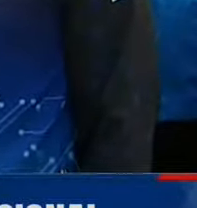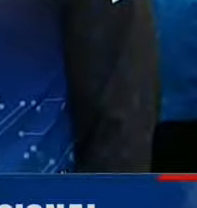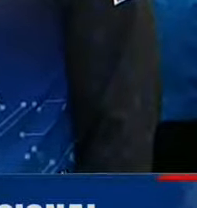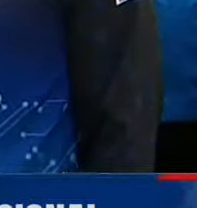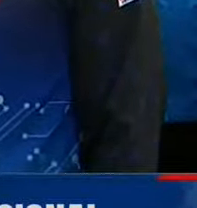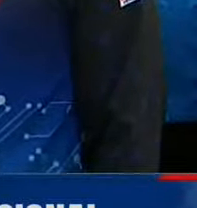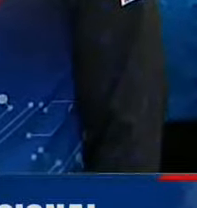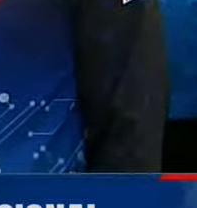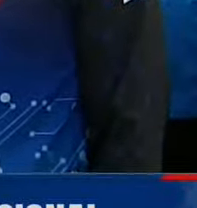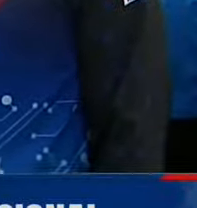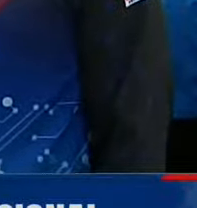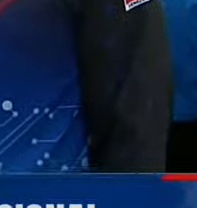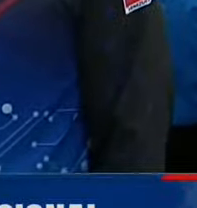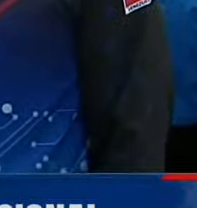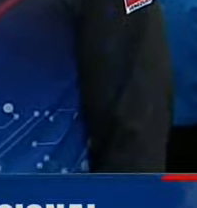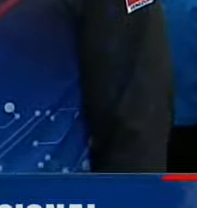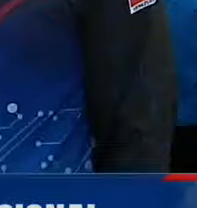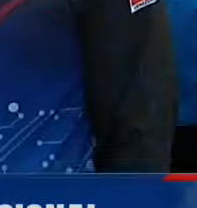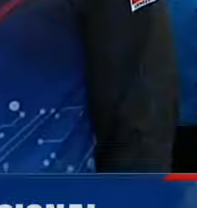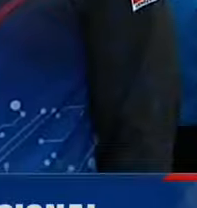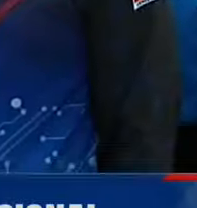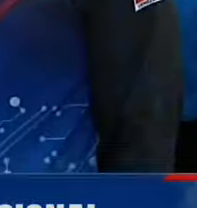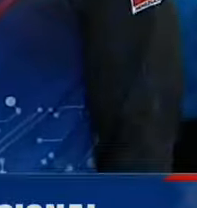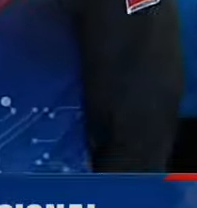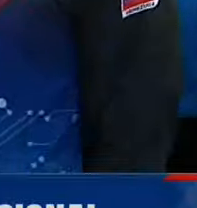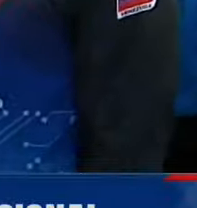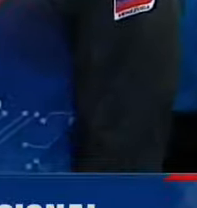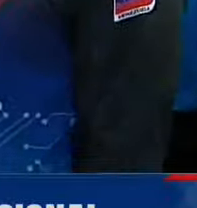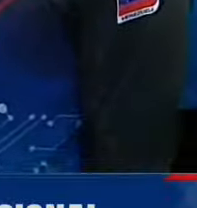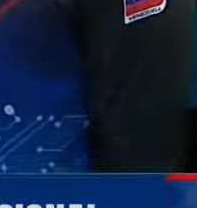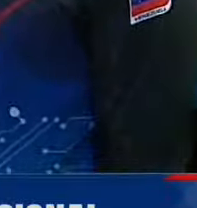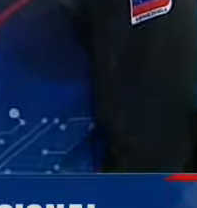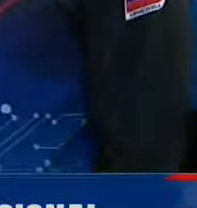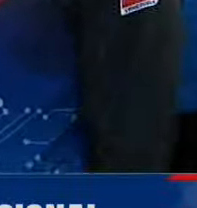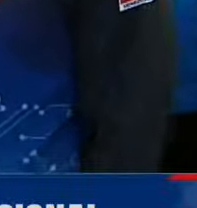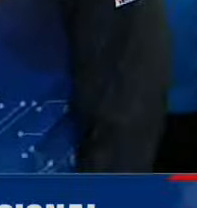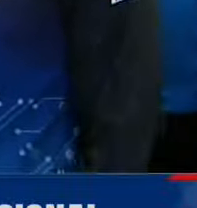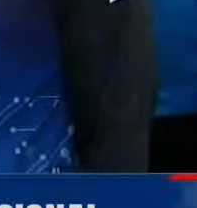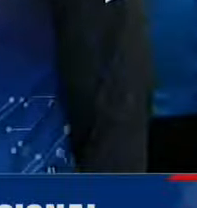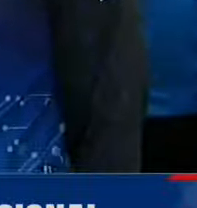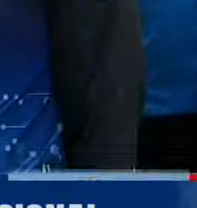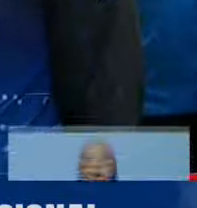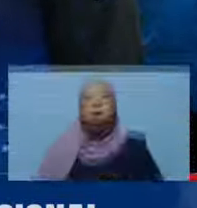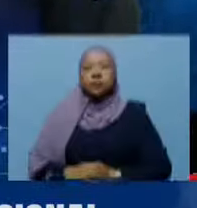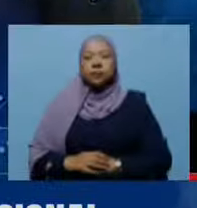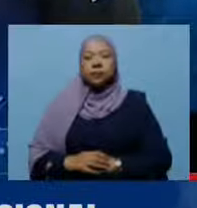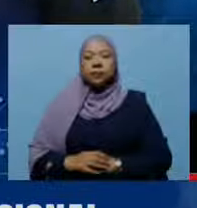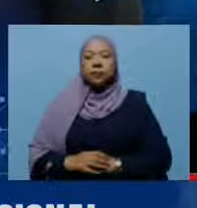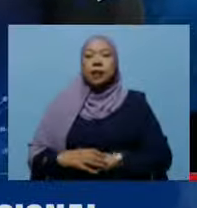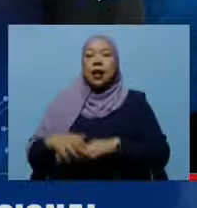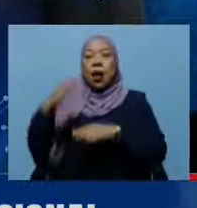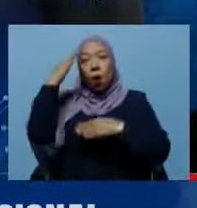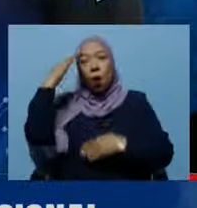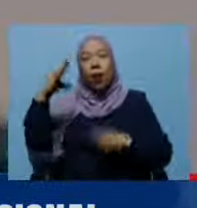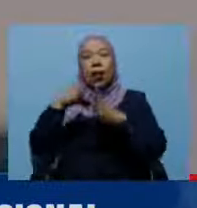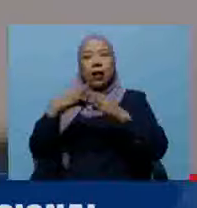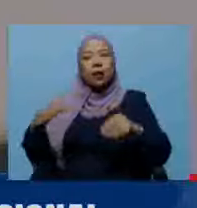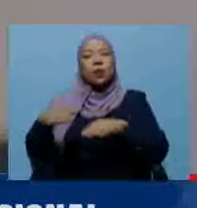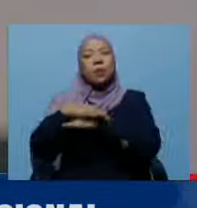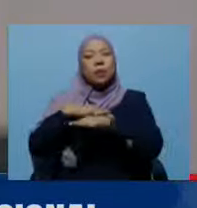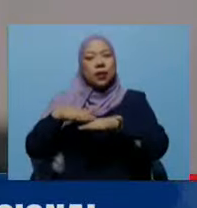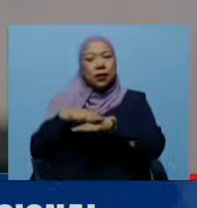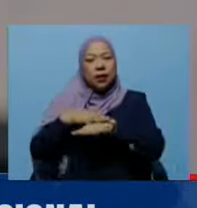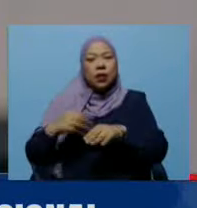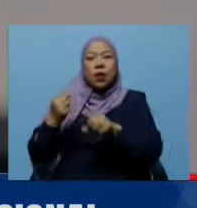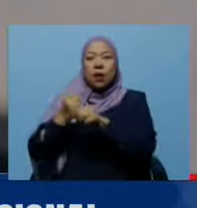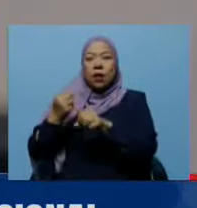concepto fundamental. Compañero Héctor Silva, ministro de Minas, presidente de la CBG, coronel